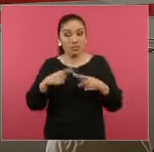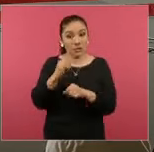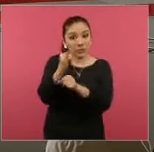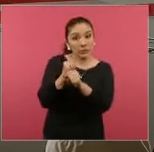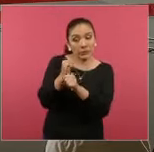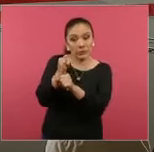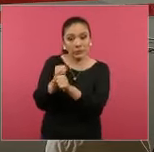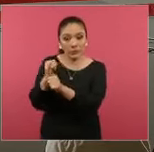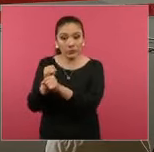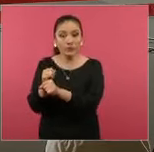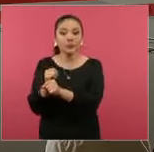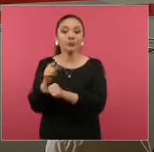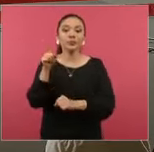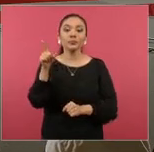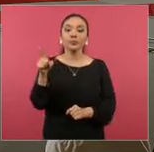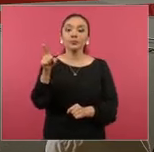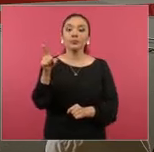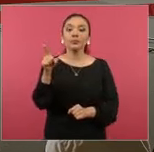investigadores